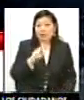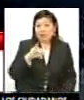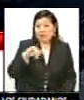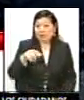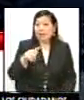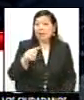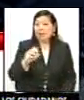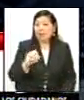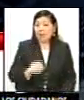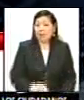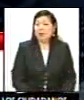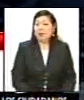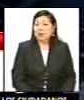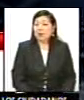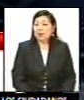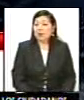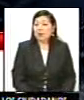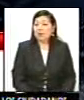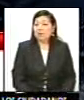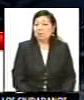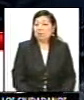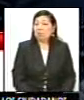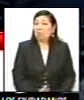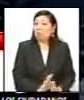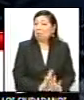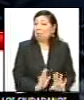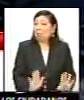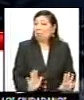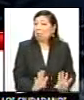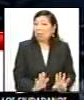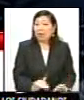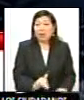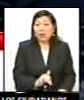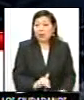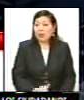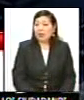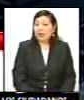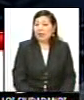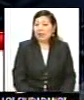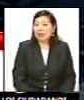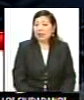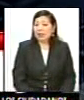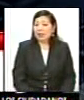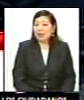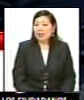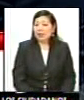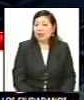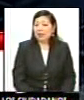inicio de mi intervención en el Pleno, no estuvo de repente la vista de Carita Beteta,